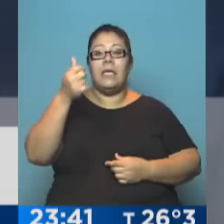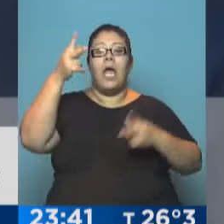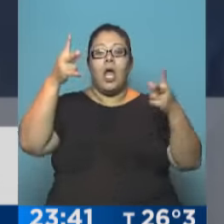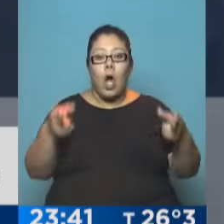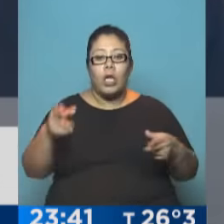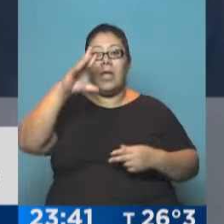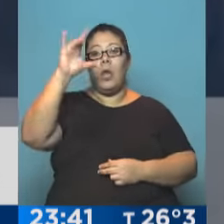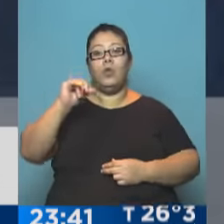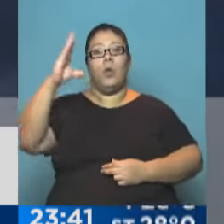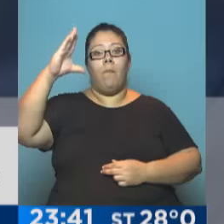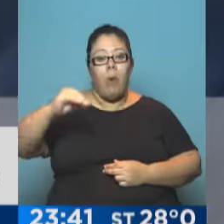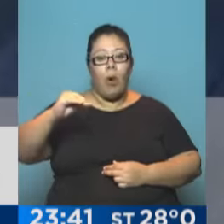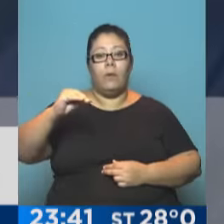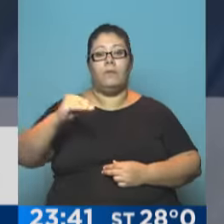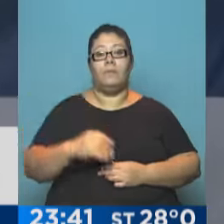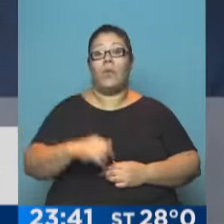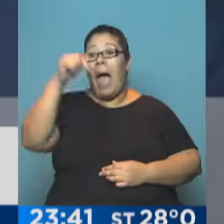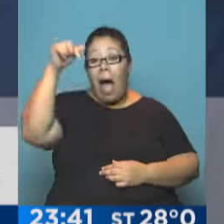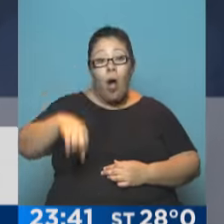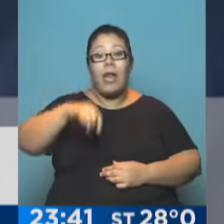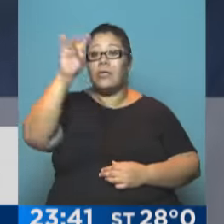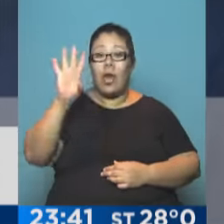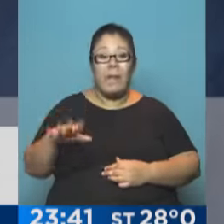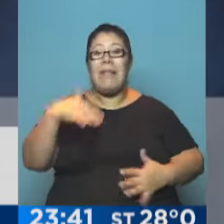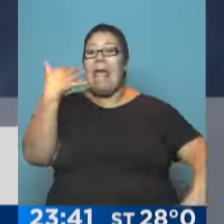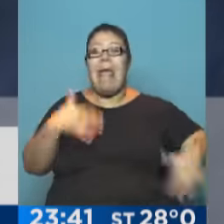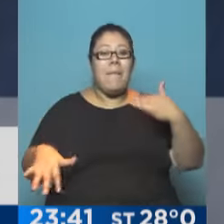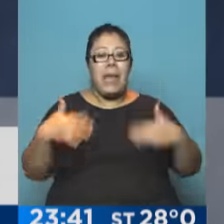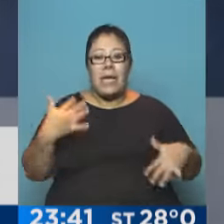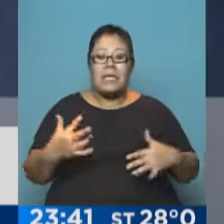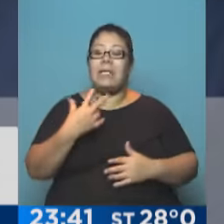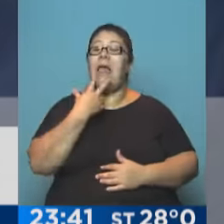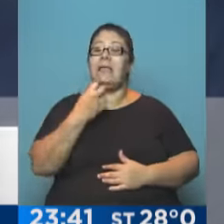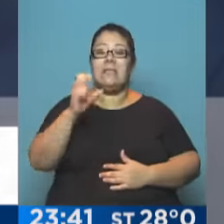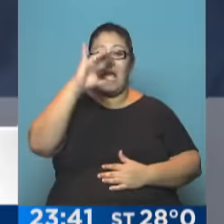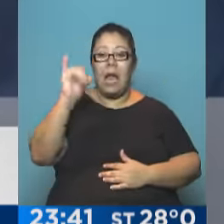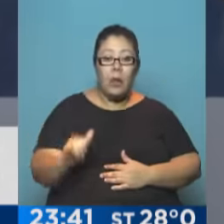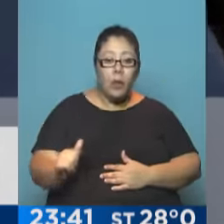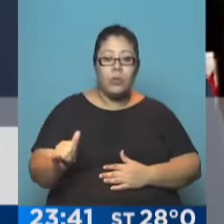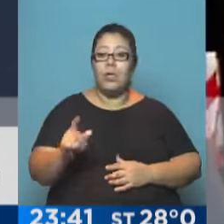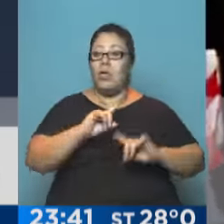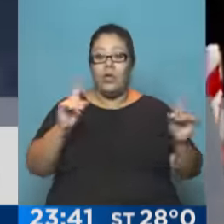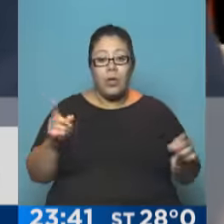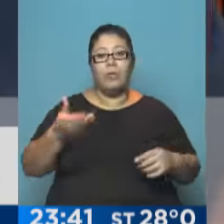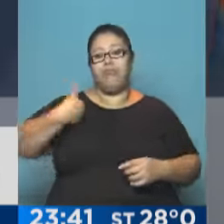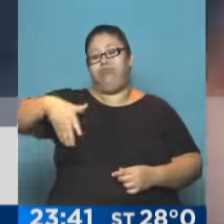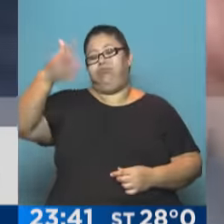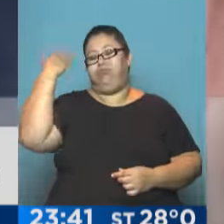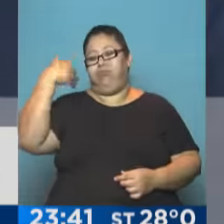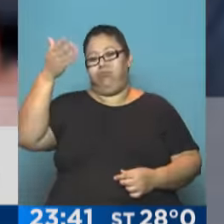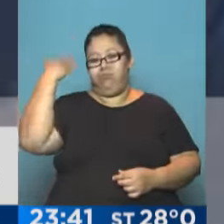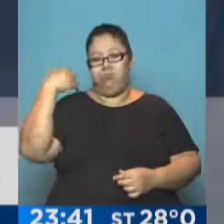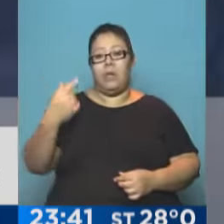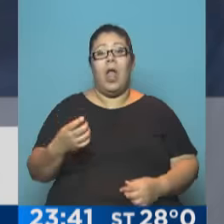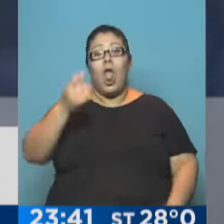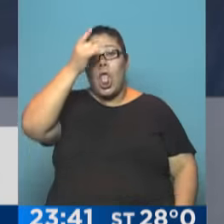pero esto no es ahora por la emergencia de necesidad energética, sino esto viene desde hace